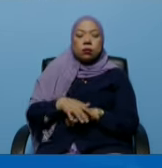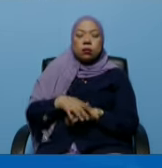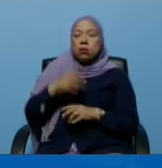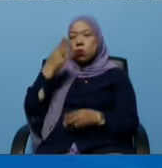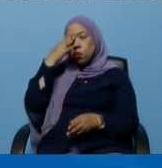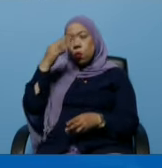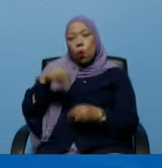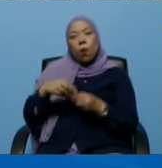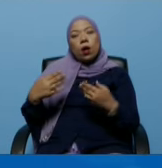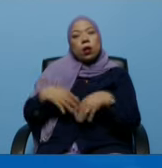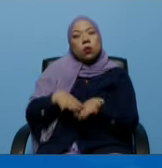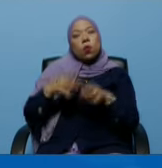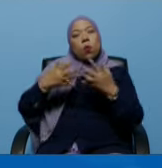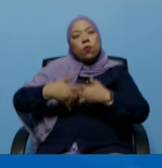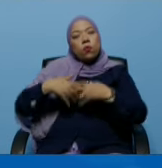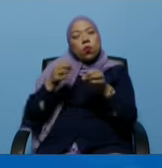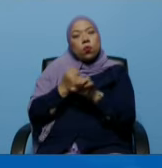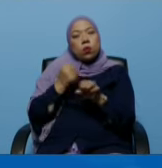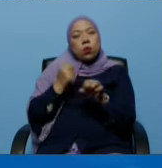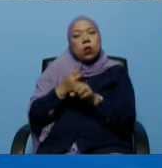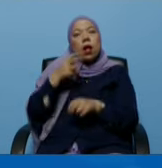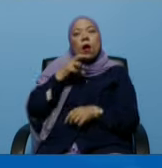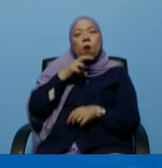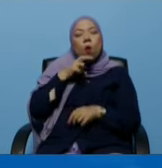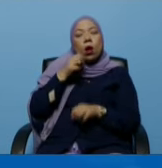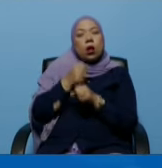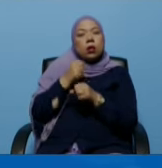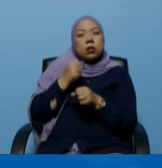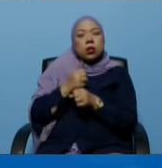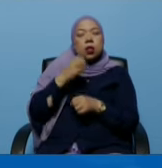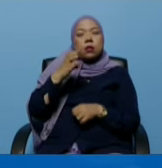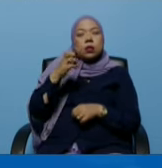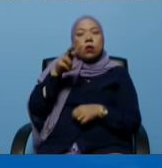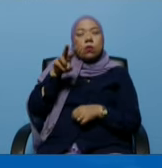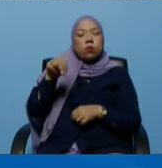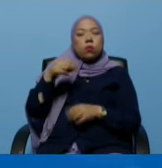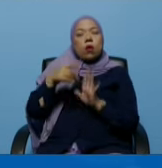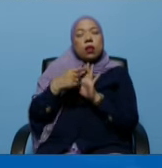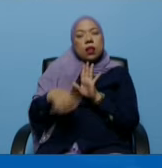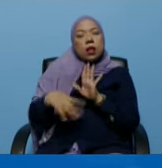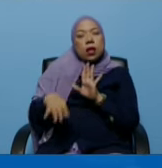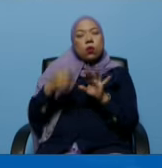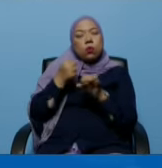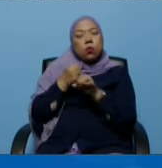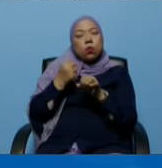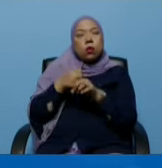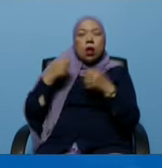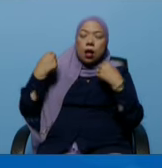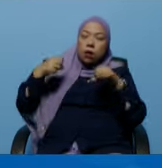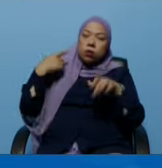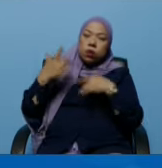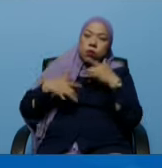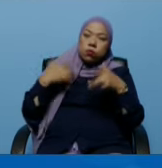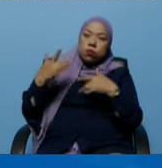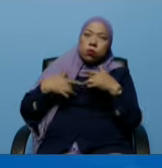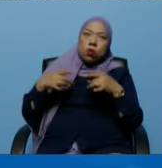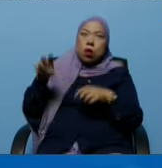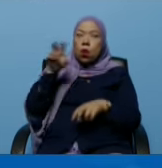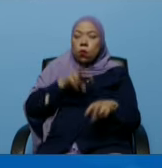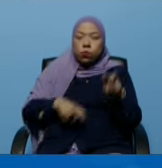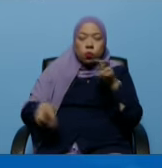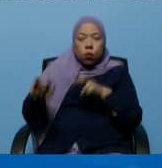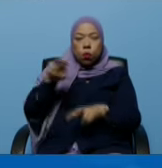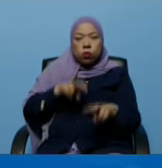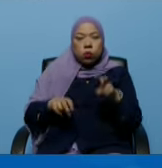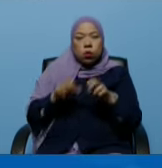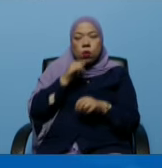otorgar a la Corporación Venezolana de Minería, CVM, el derecho exclusivo para el ejercicio de las actividades de exploración